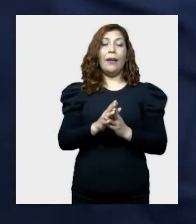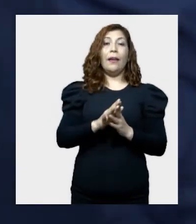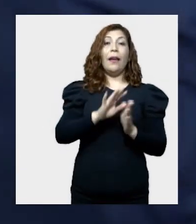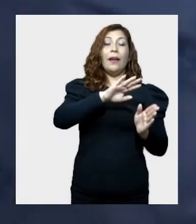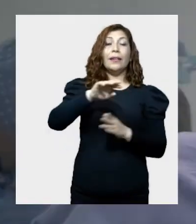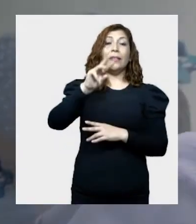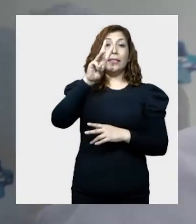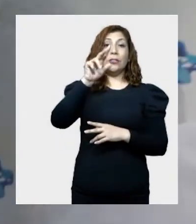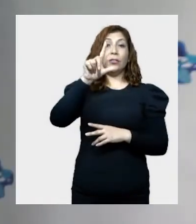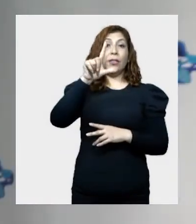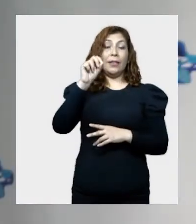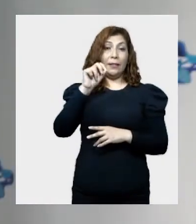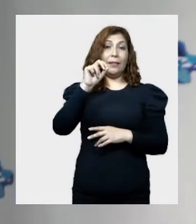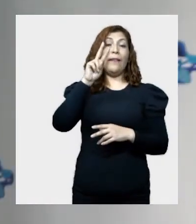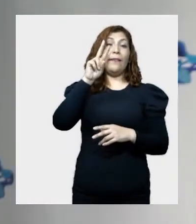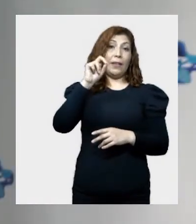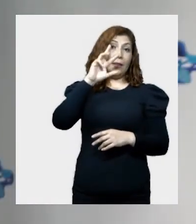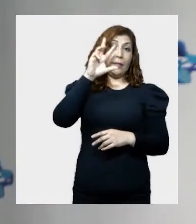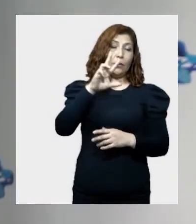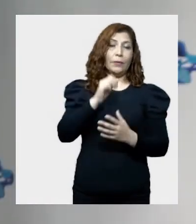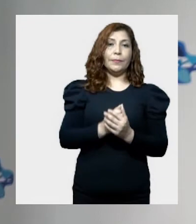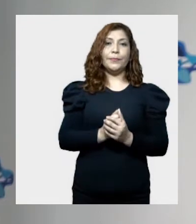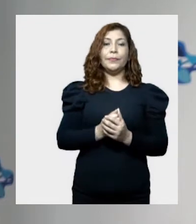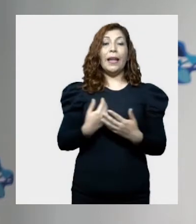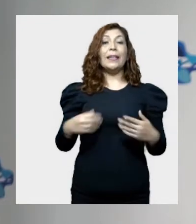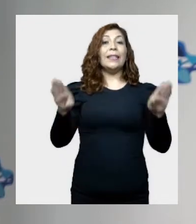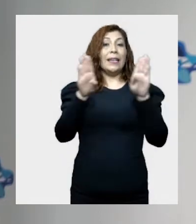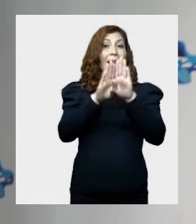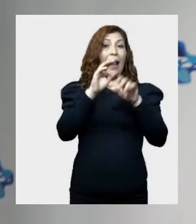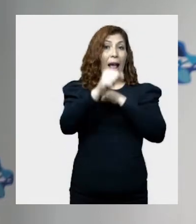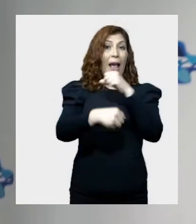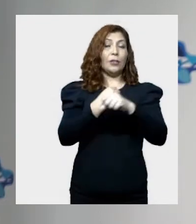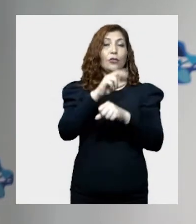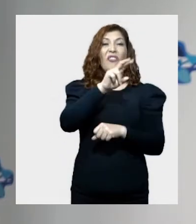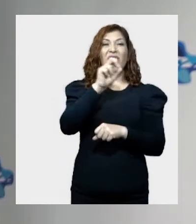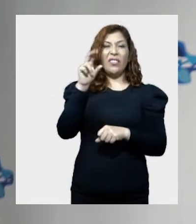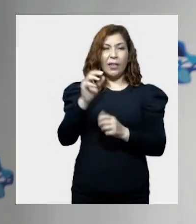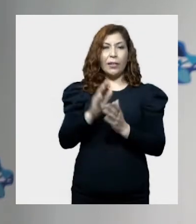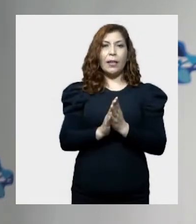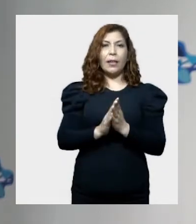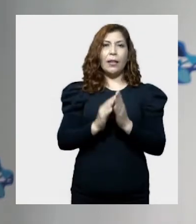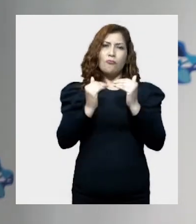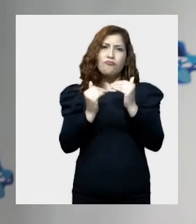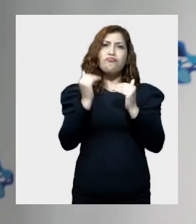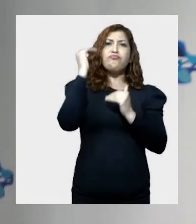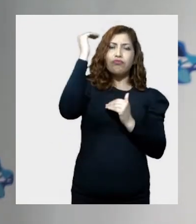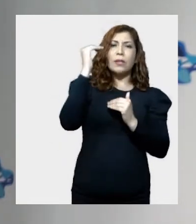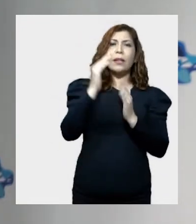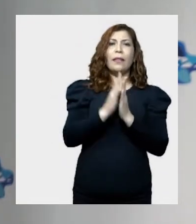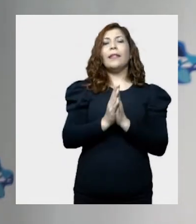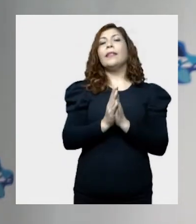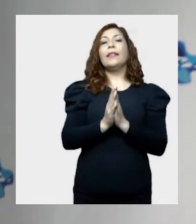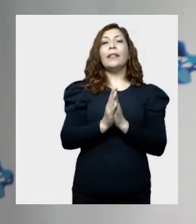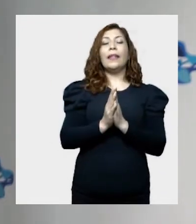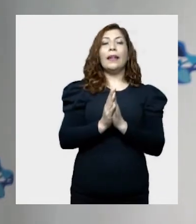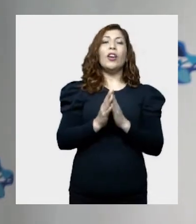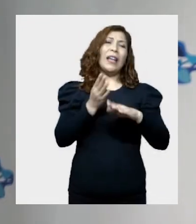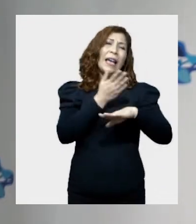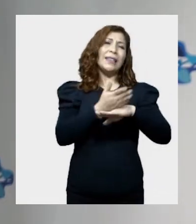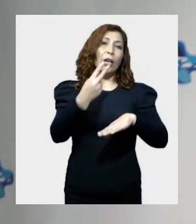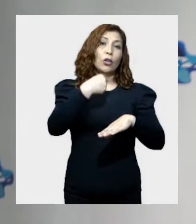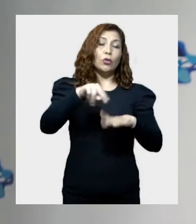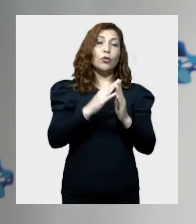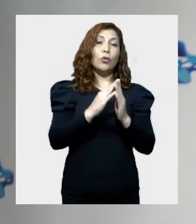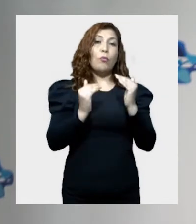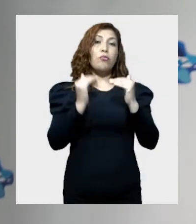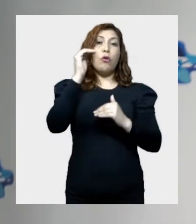370 intervenciones del 2019. Al cerrar el 2020, registramos un importante incremento de las garantías retrasadas, las que